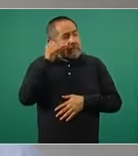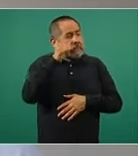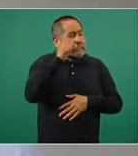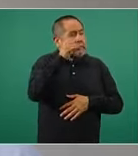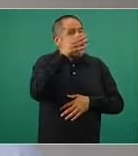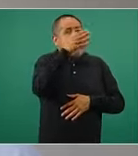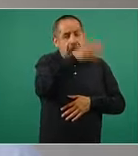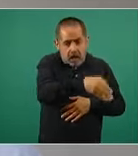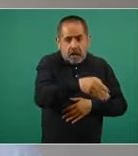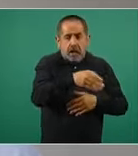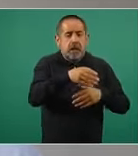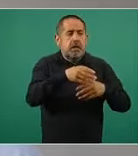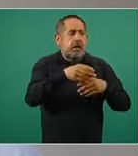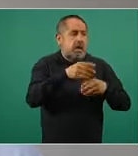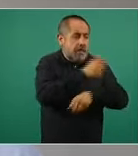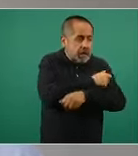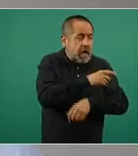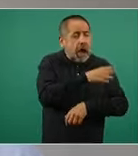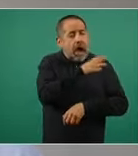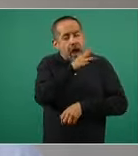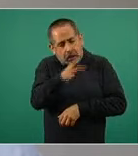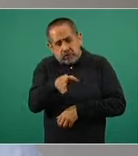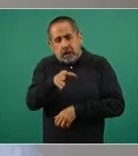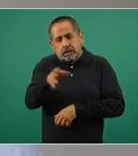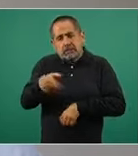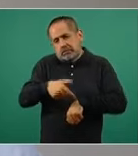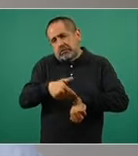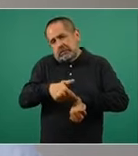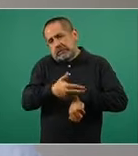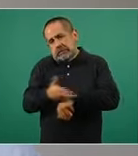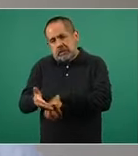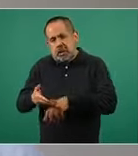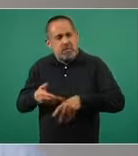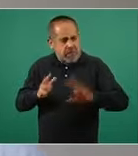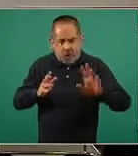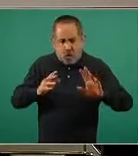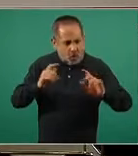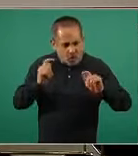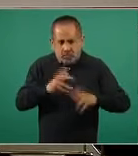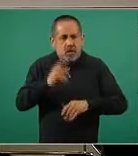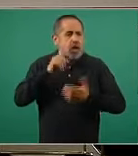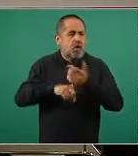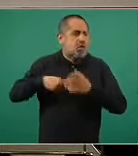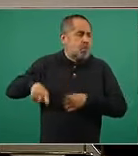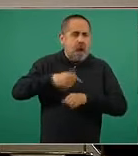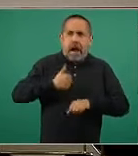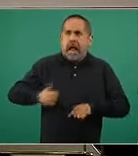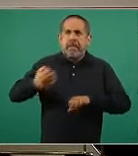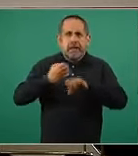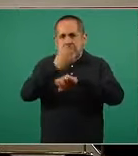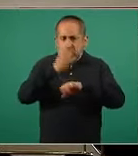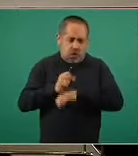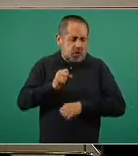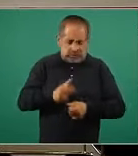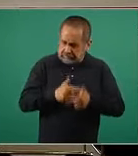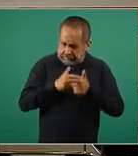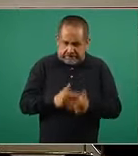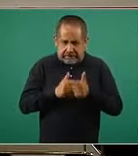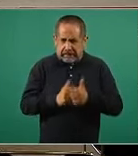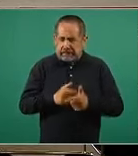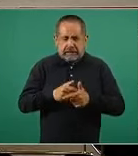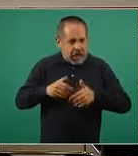las dosis. Sin embargo, hay un compromiso importante por cada una de las entidades federativas de continuar